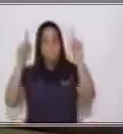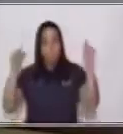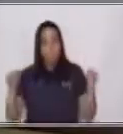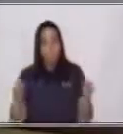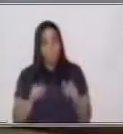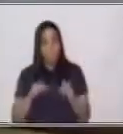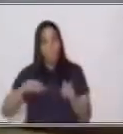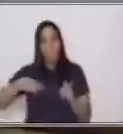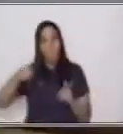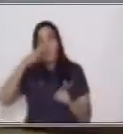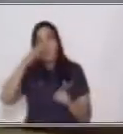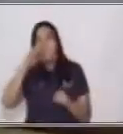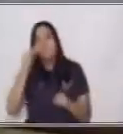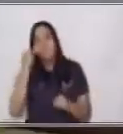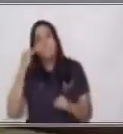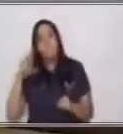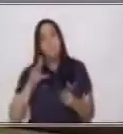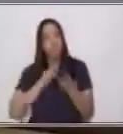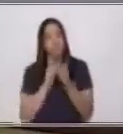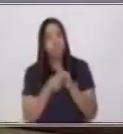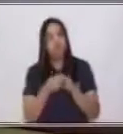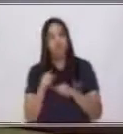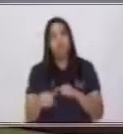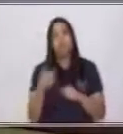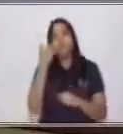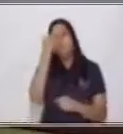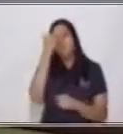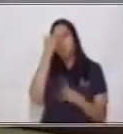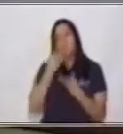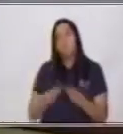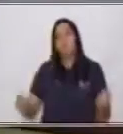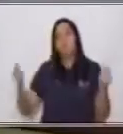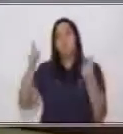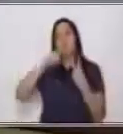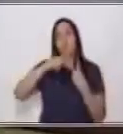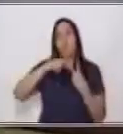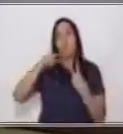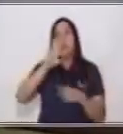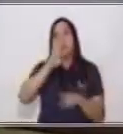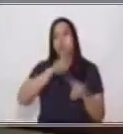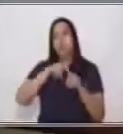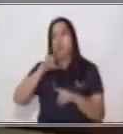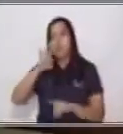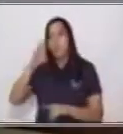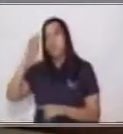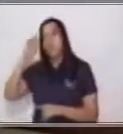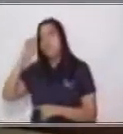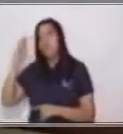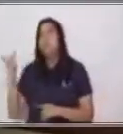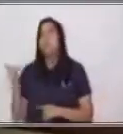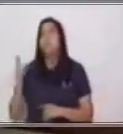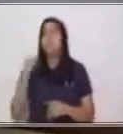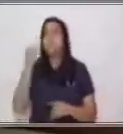la diagonal principal que nos interesa con números 1.